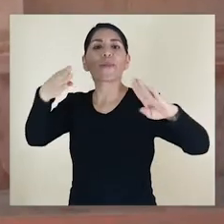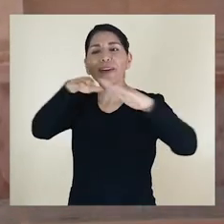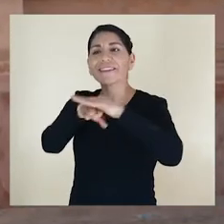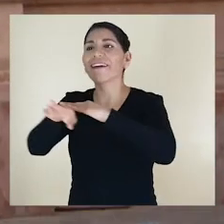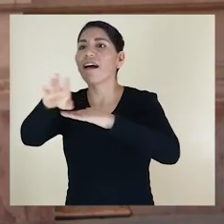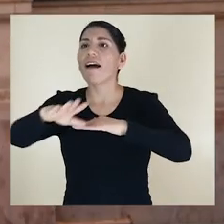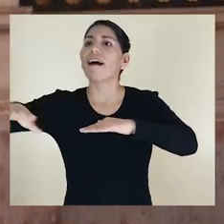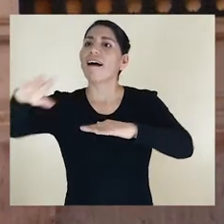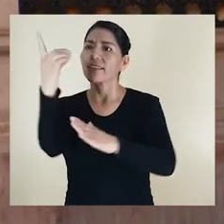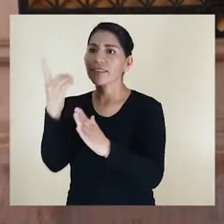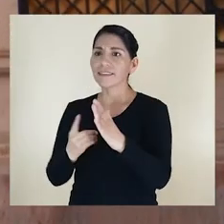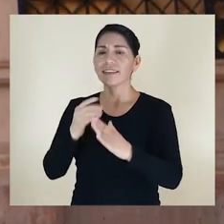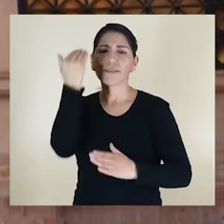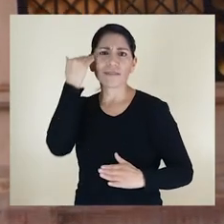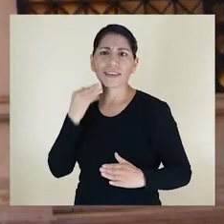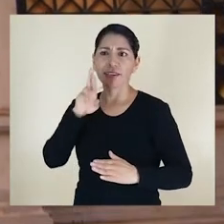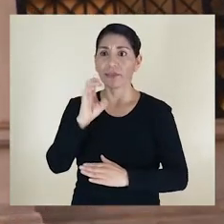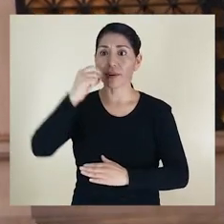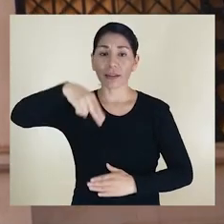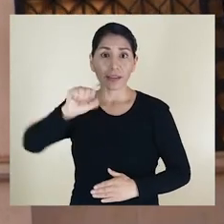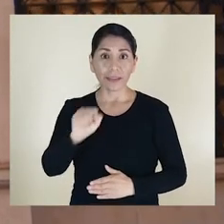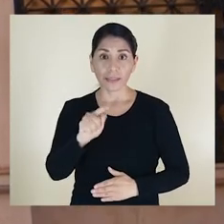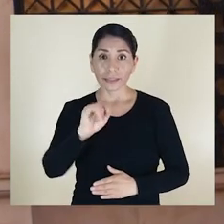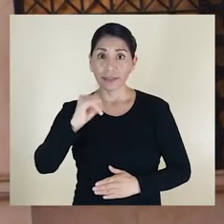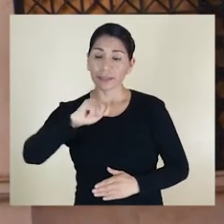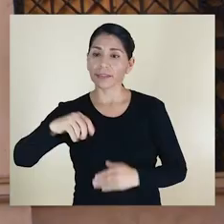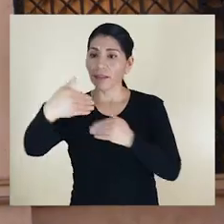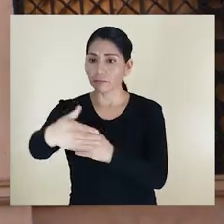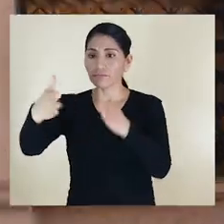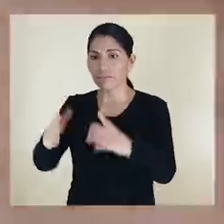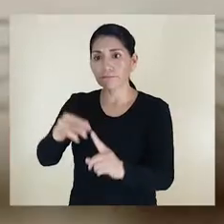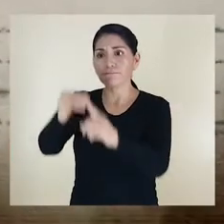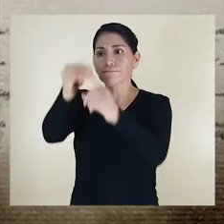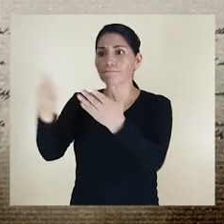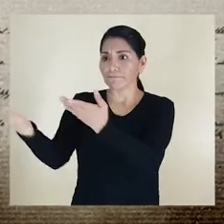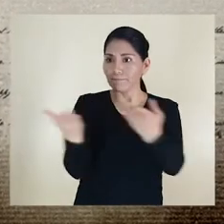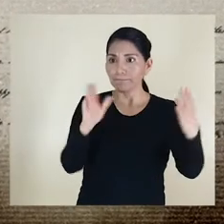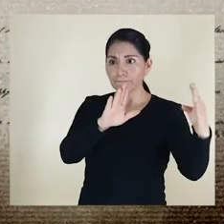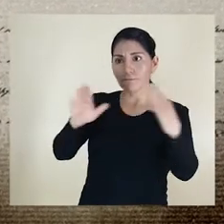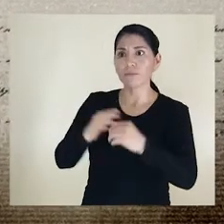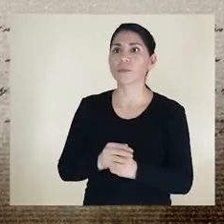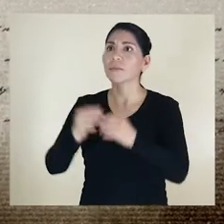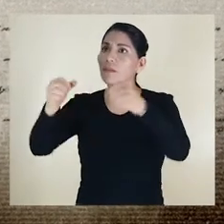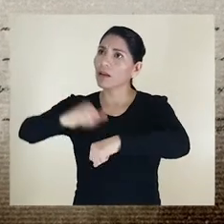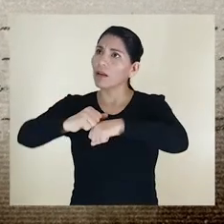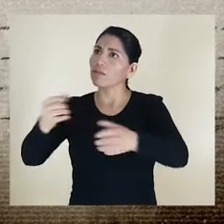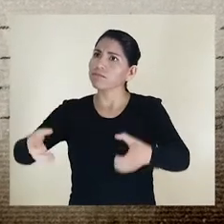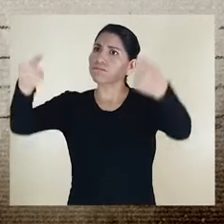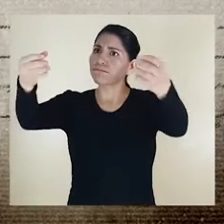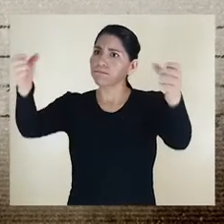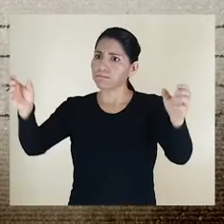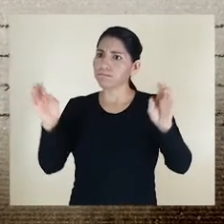nos hacen ingresar por una puerta de estilo renacentista a su espacio principal de atención, un patio rodeado de columnas y techado